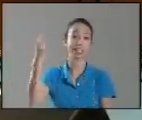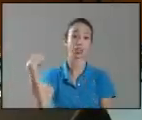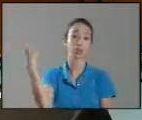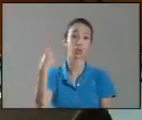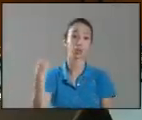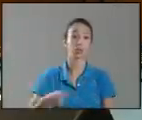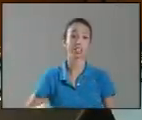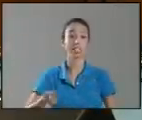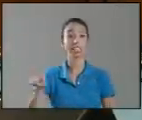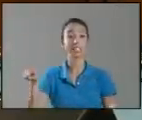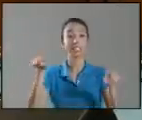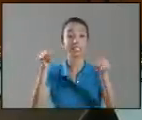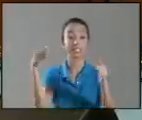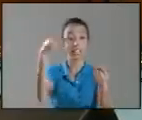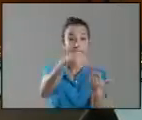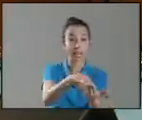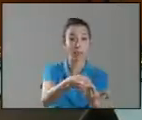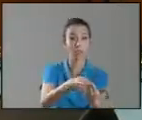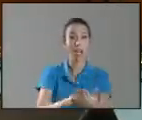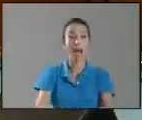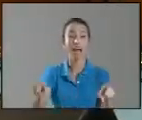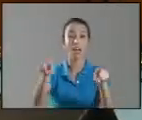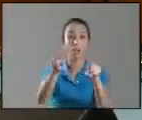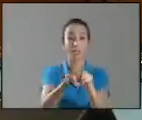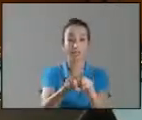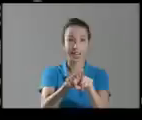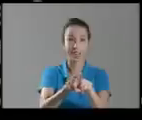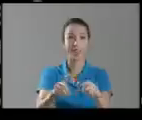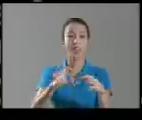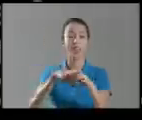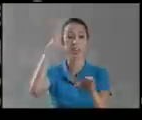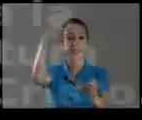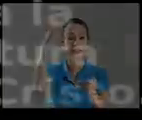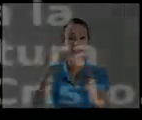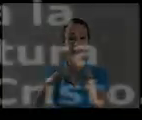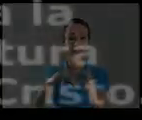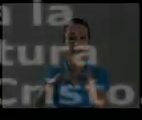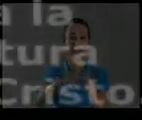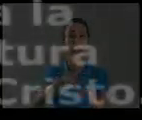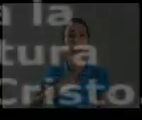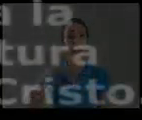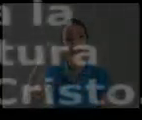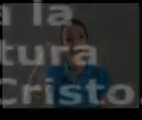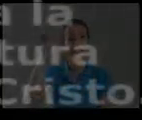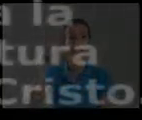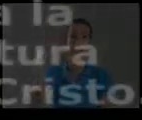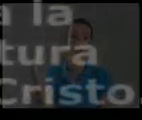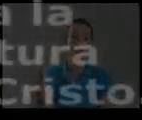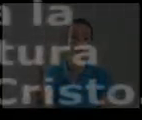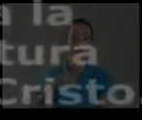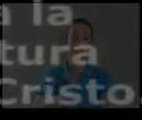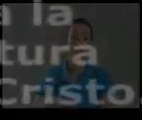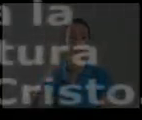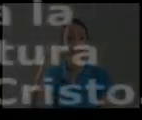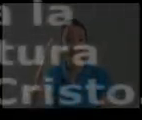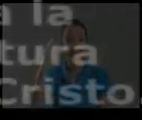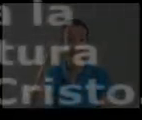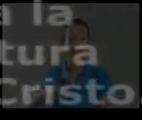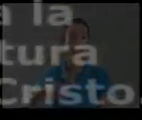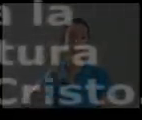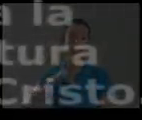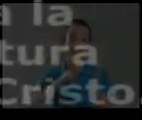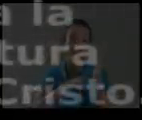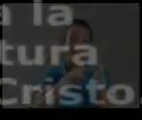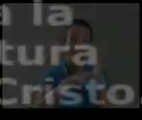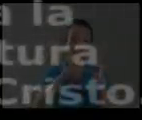aprender tanto de esto, hermano. Dice, hasta que todos lleguemos a la unidad de la fe.